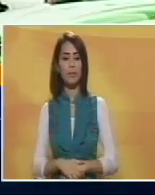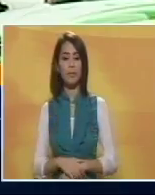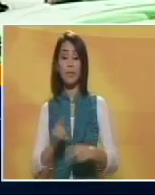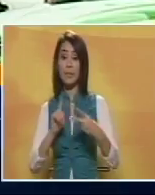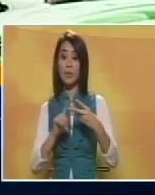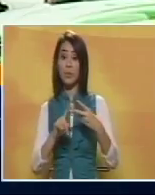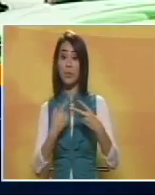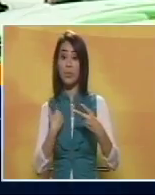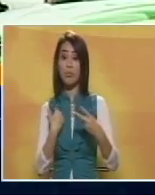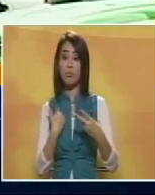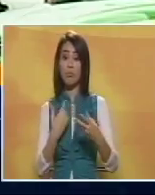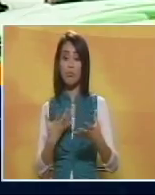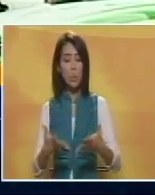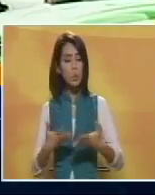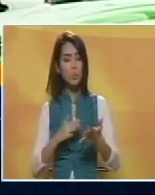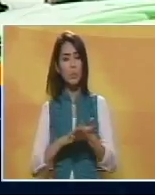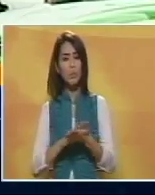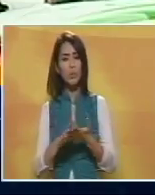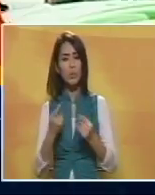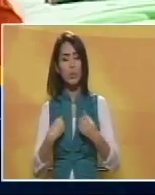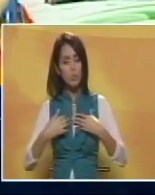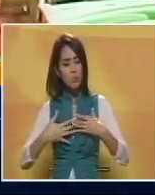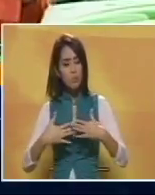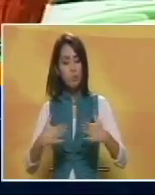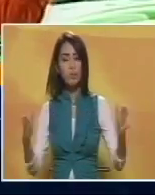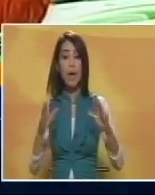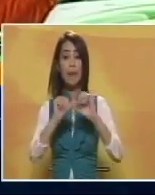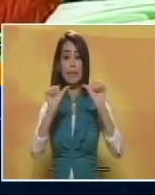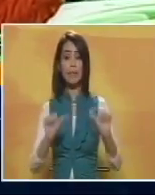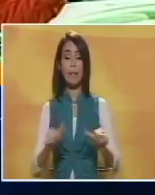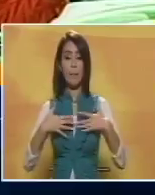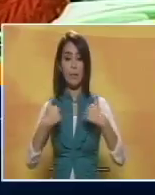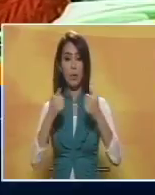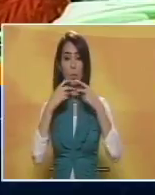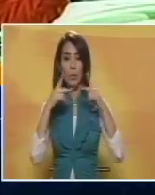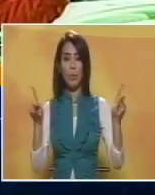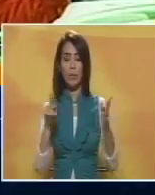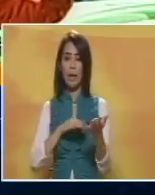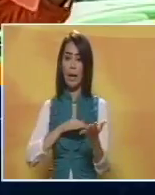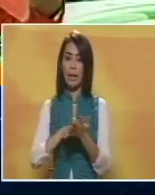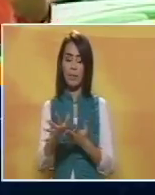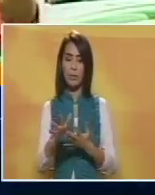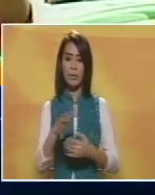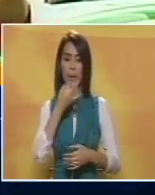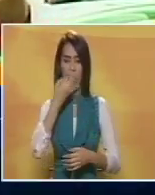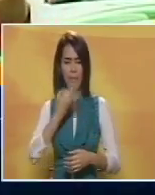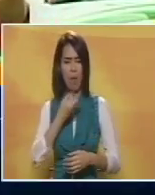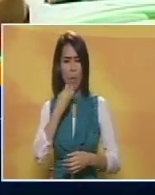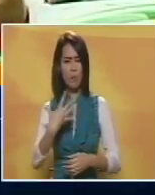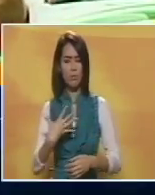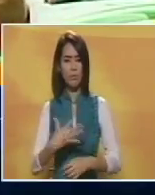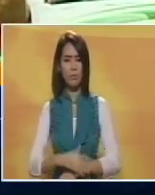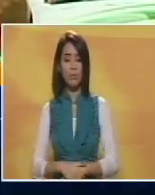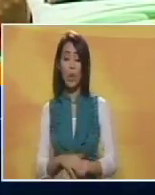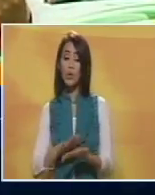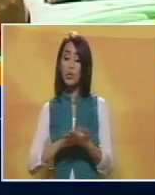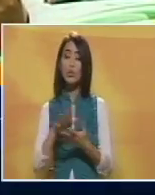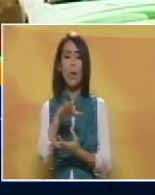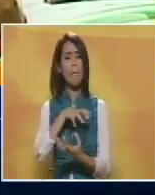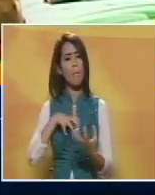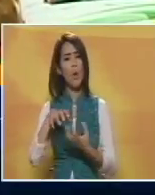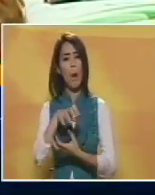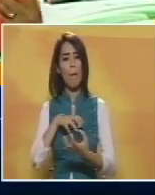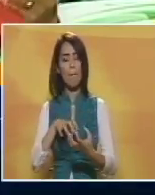Segundo, consolidar y expandir el sistema de salud pública, gratuita y de calidad, resolviendo todos los